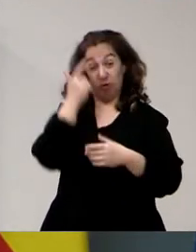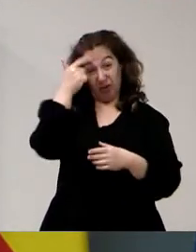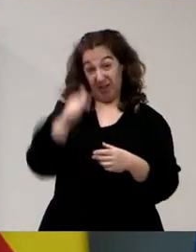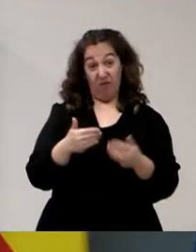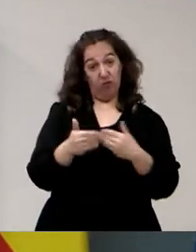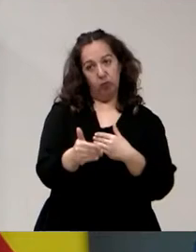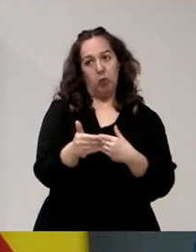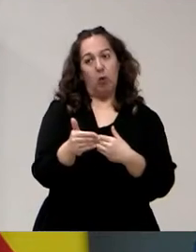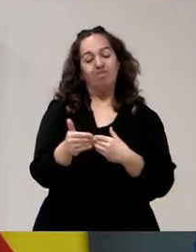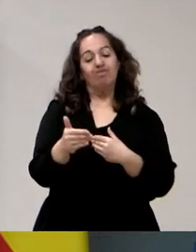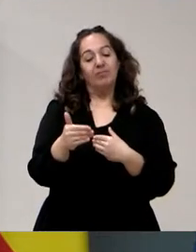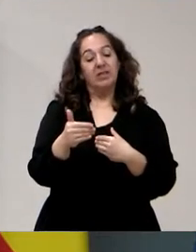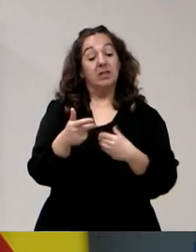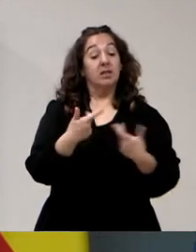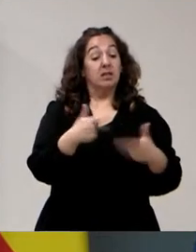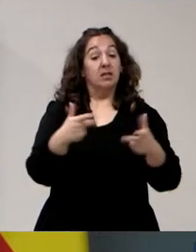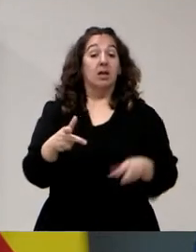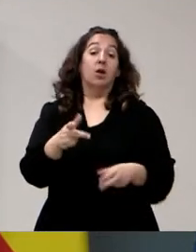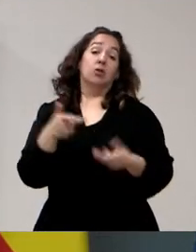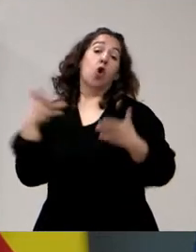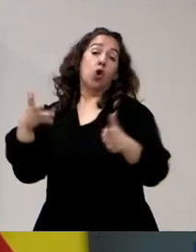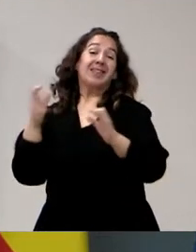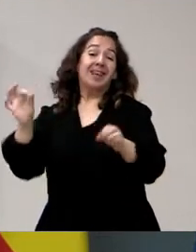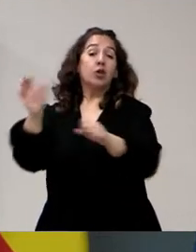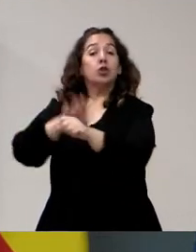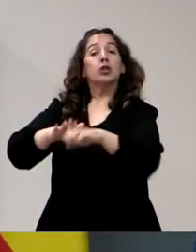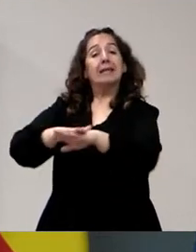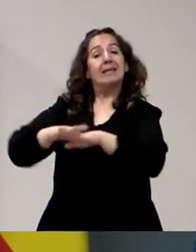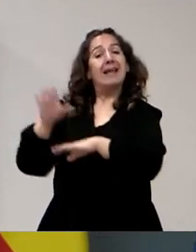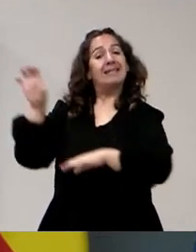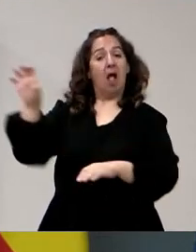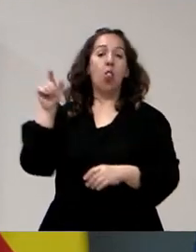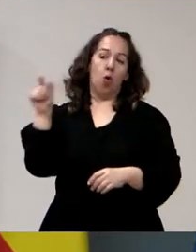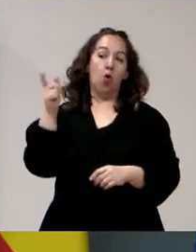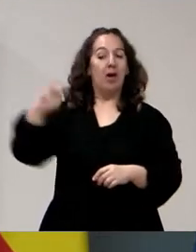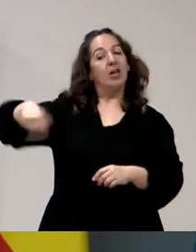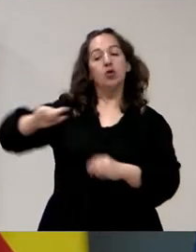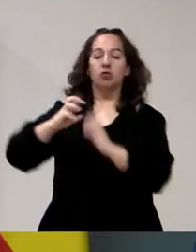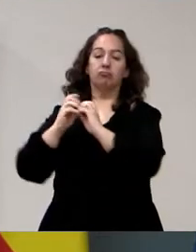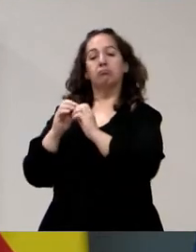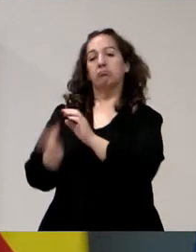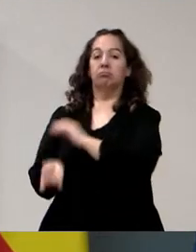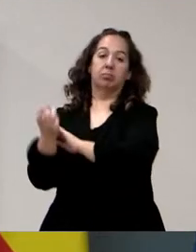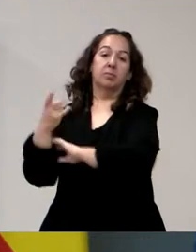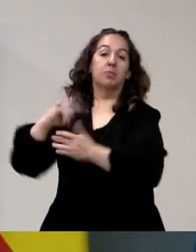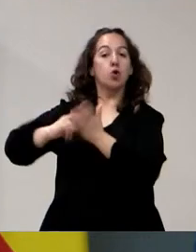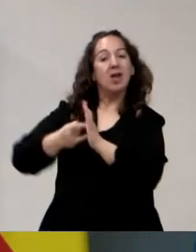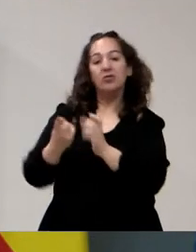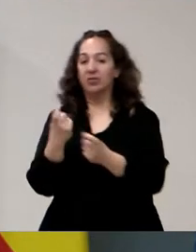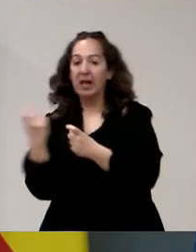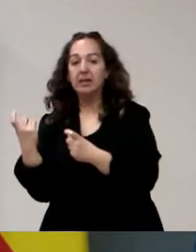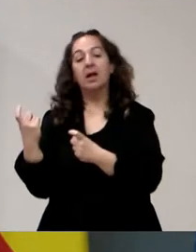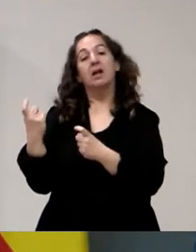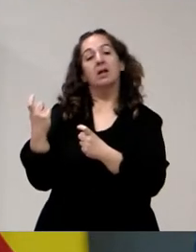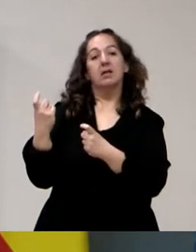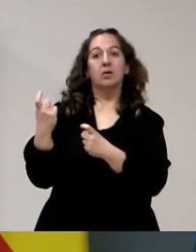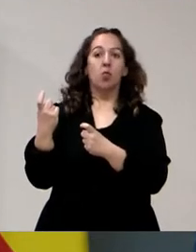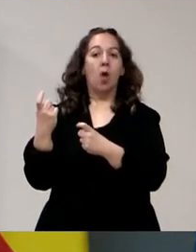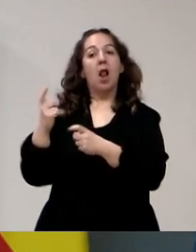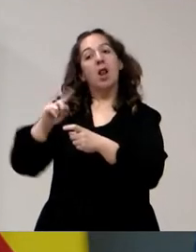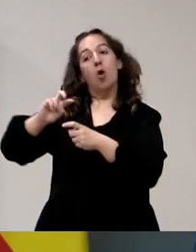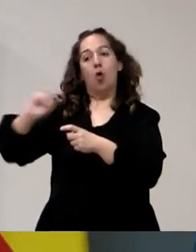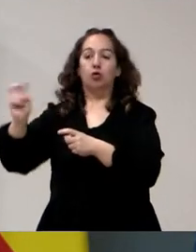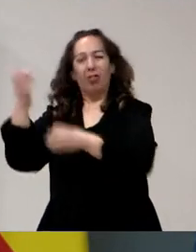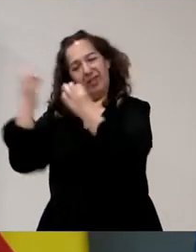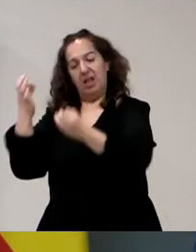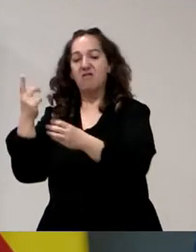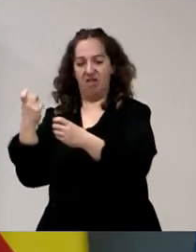los Eros los secretarios de estado los que aborden pues el resto de los proyectos o las cuestiones con mayor grado de